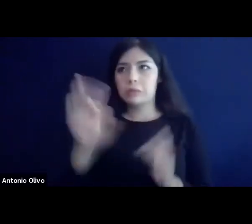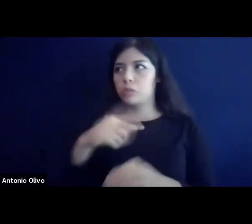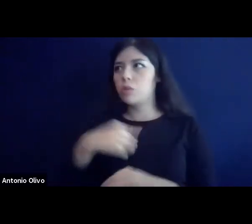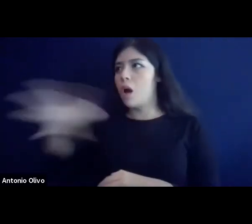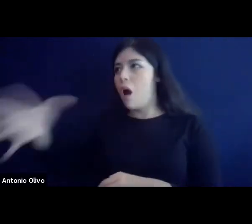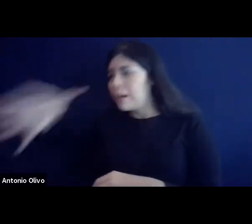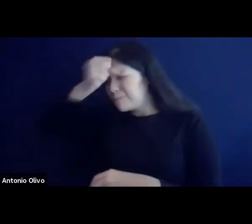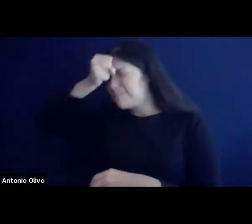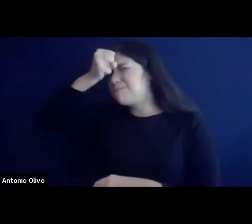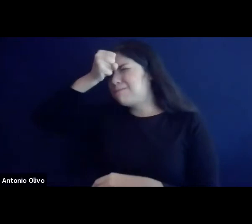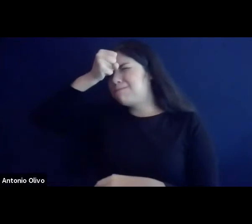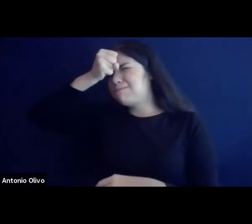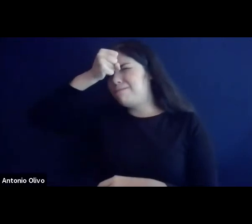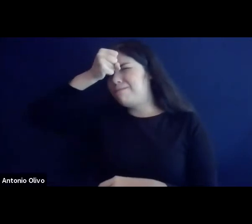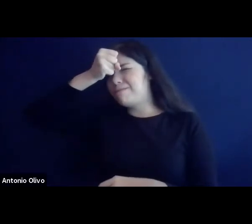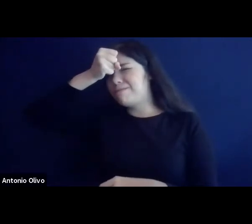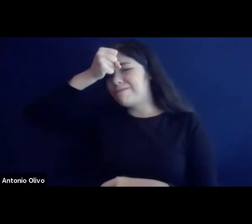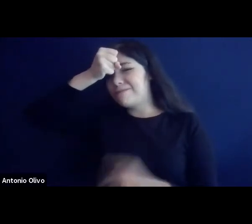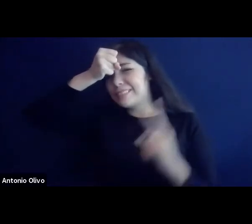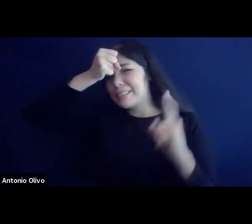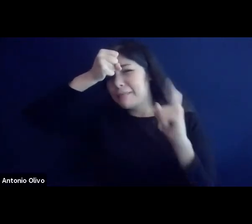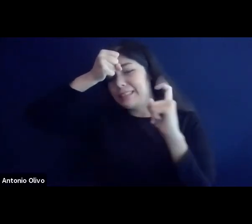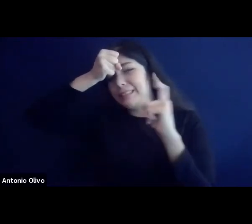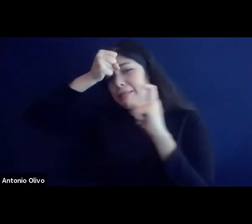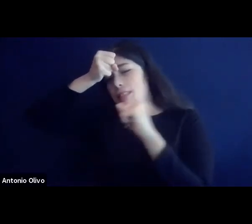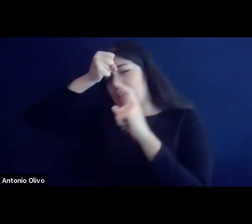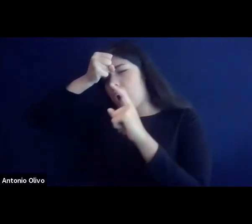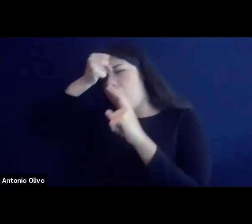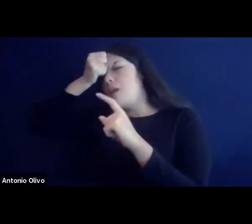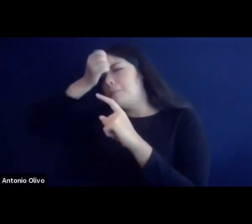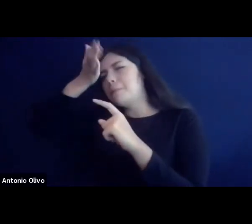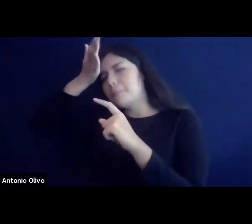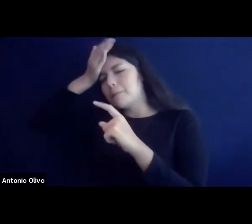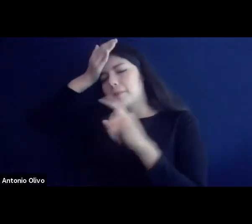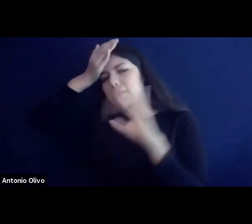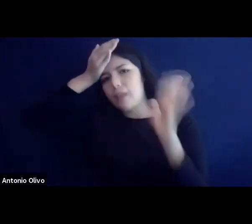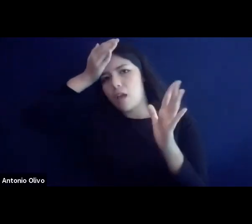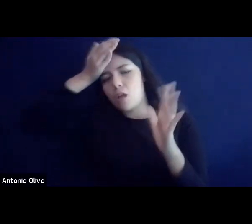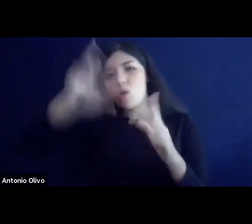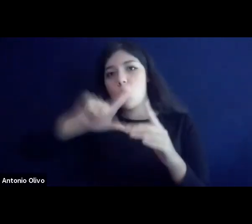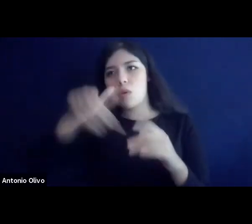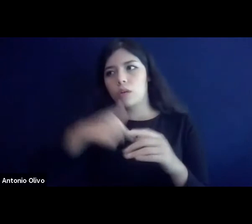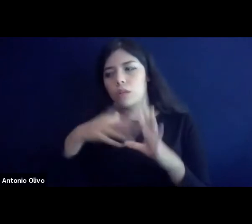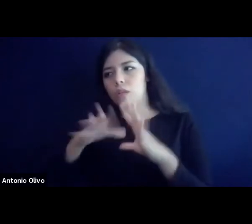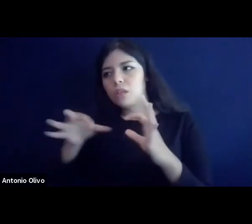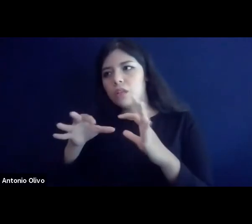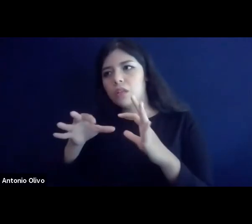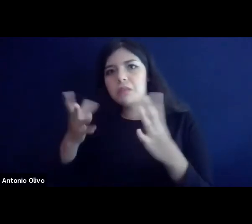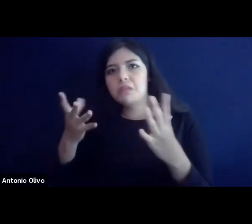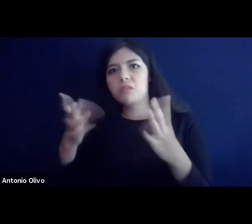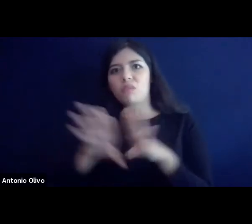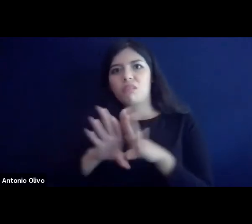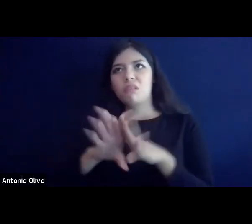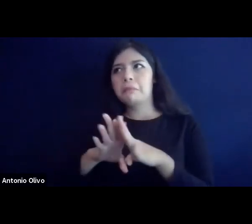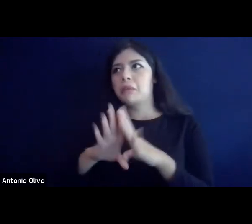recordarla, no la recuerdas, ¿no? Así, ¿no? Y me hicieron ese estudio y me dijo, hay problemas